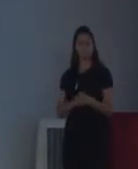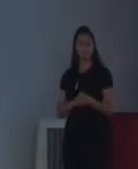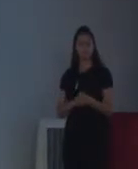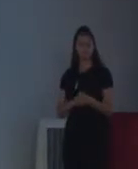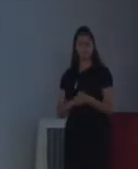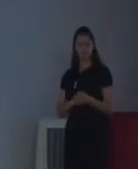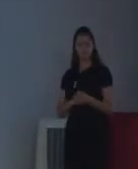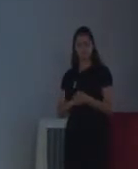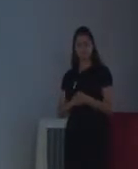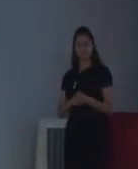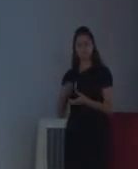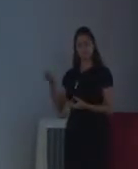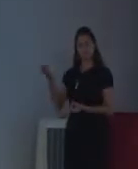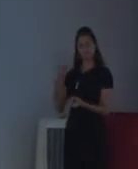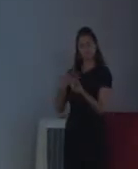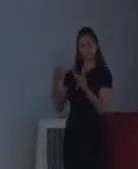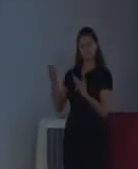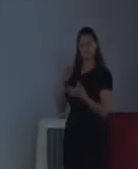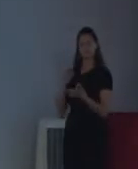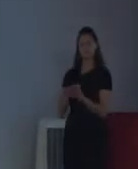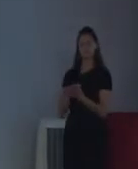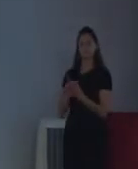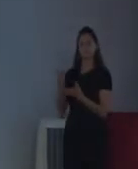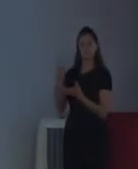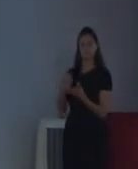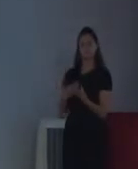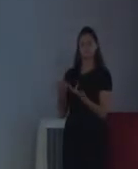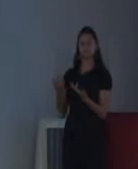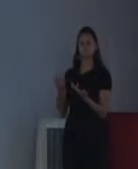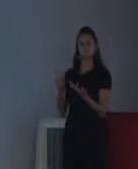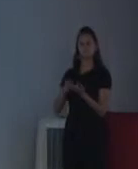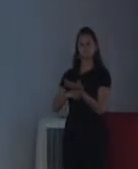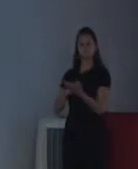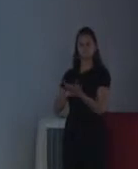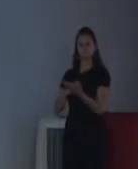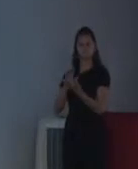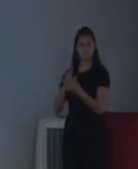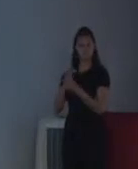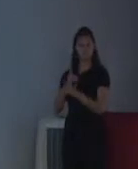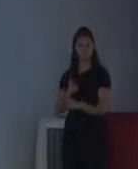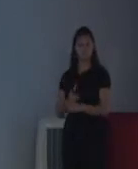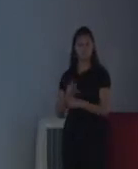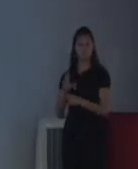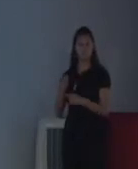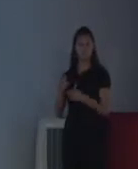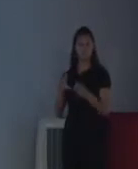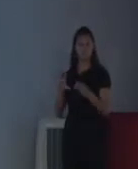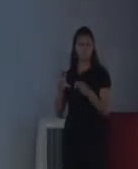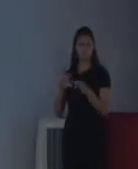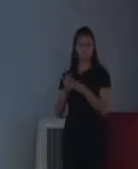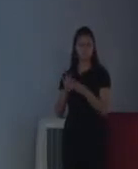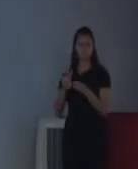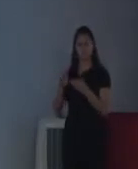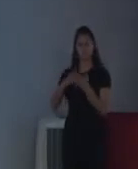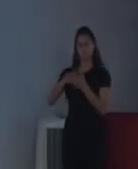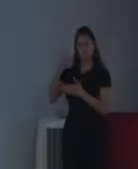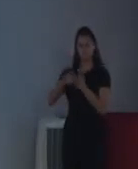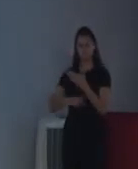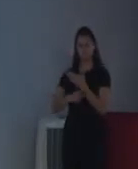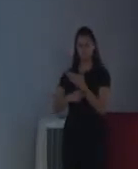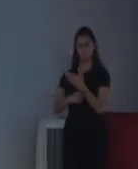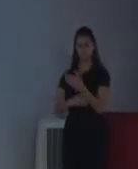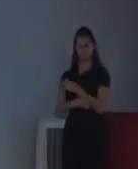Emite los dictámenes e informes de carácter preceptivo y no vinculante sobre aquellos proyectos